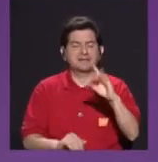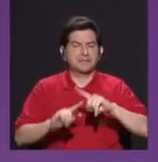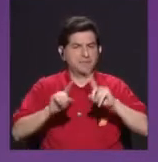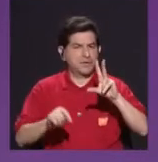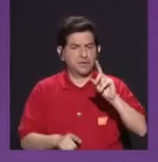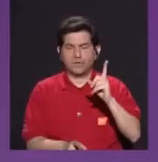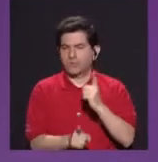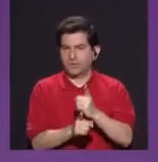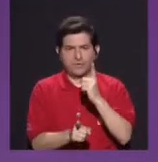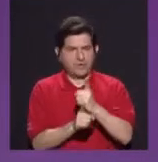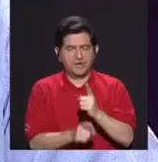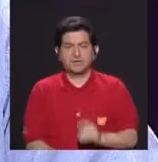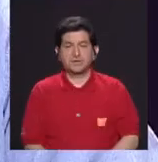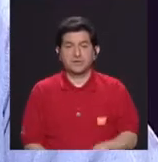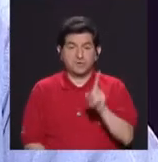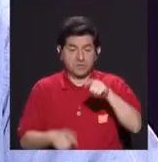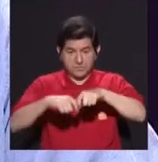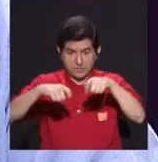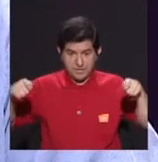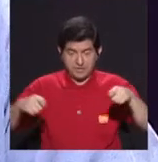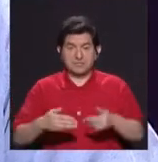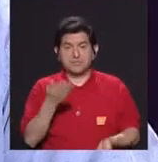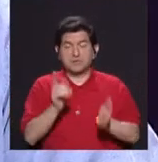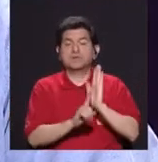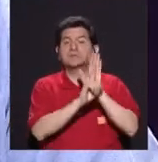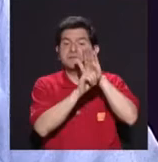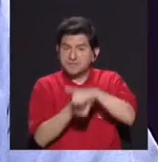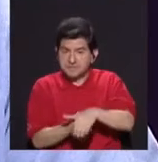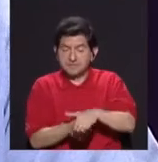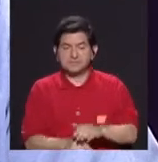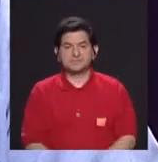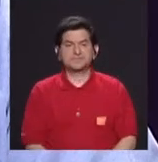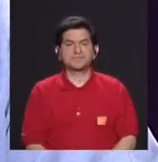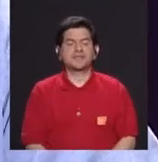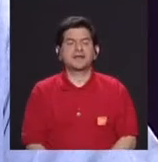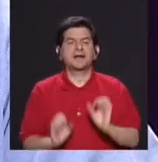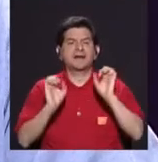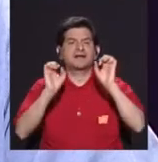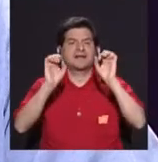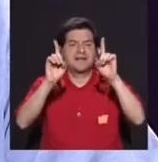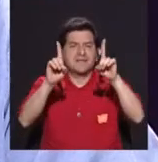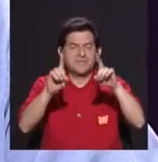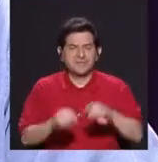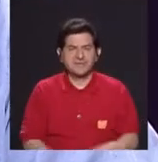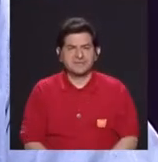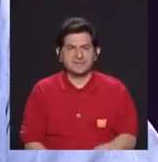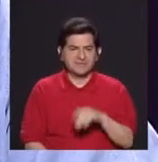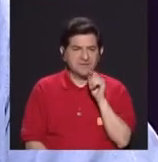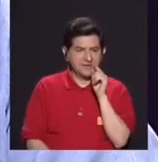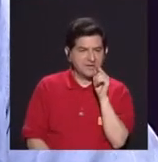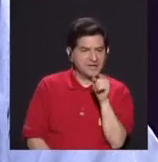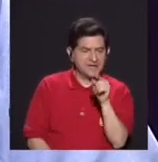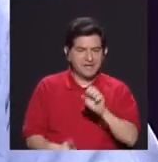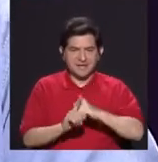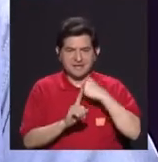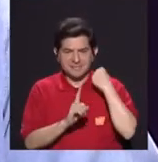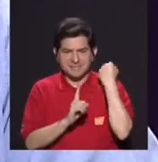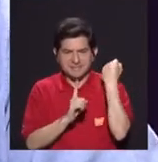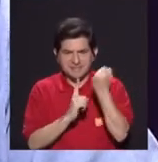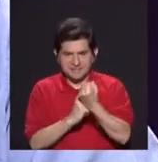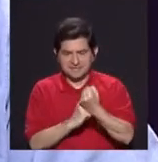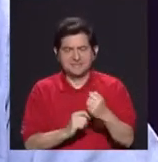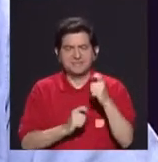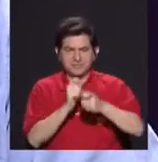puede estar dentro de una dimensión de acoso en ese sentido educar desde ese desde ese tipo de